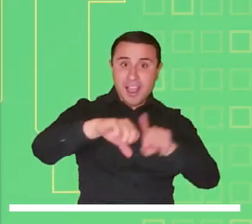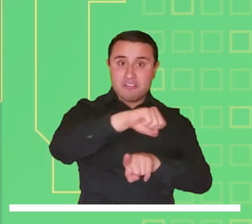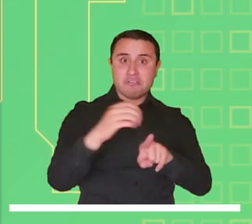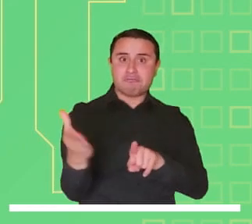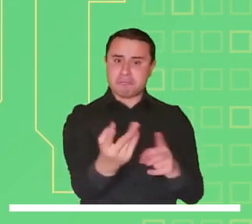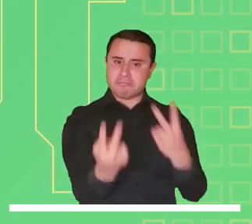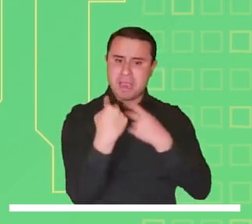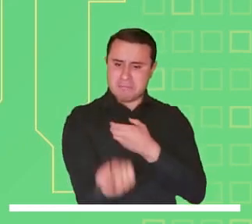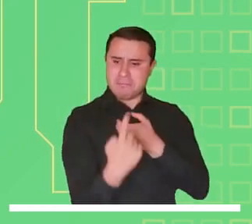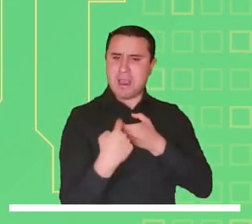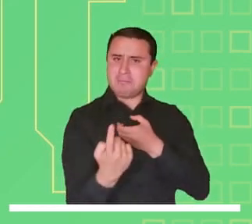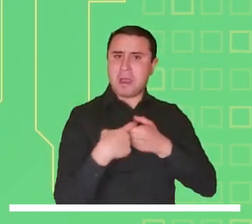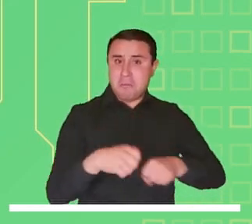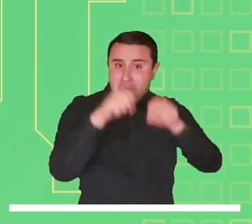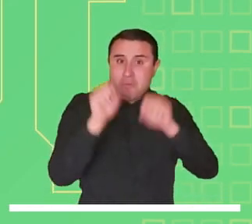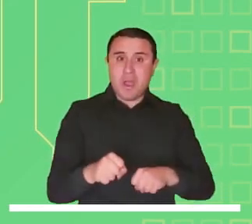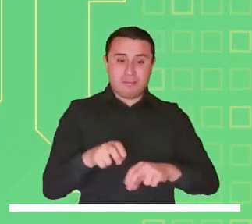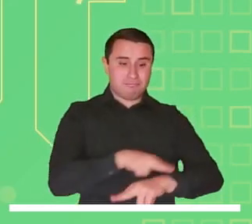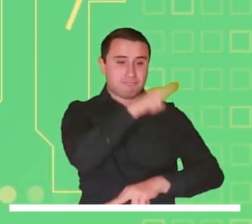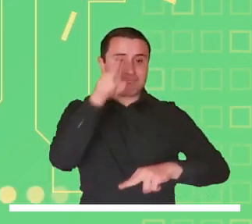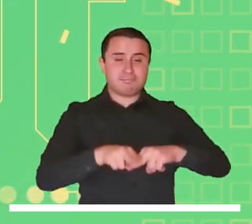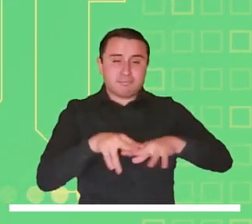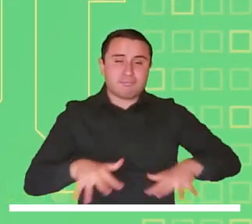diversos sectores del Océano Pacífico.